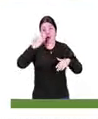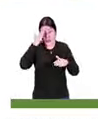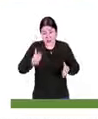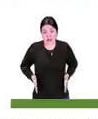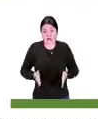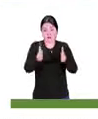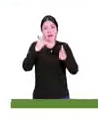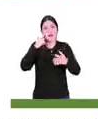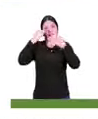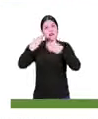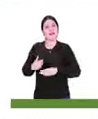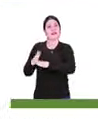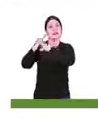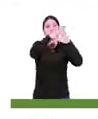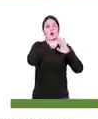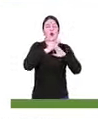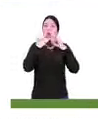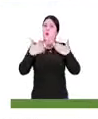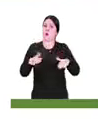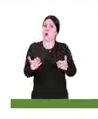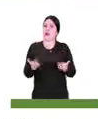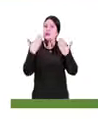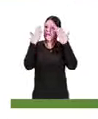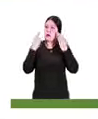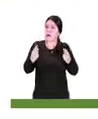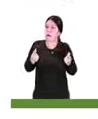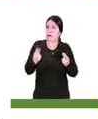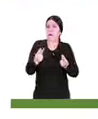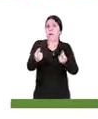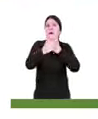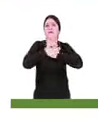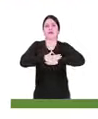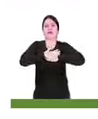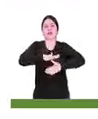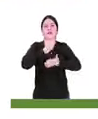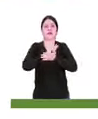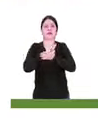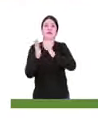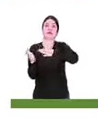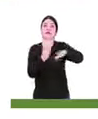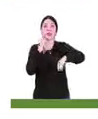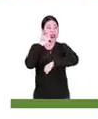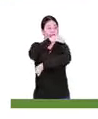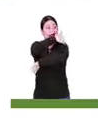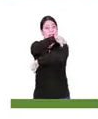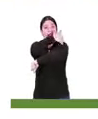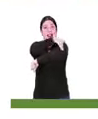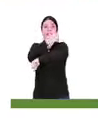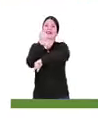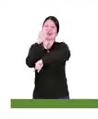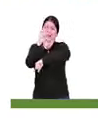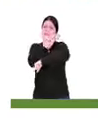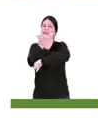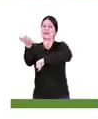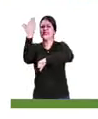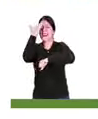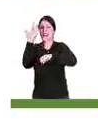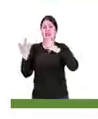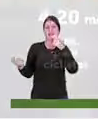seguro pues les ayuda a llegar más rápido, más tranquilos y mucho mejor. Y la calle 13, pues ni hablar, todos sabemos cómo es la calle 13, llena de